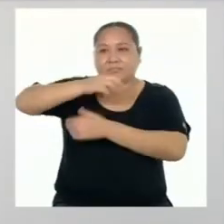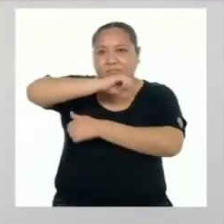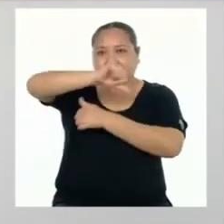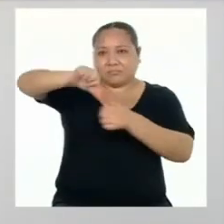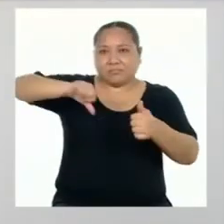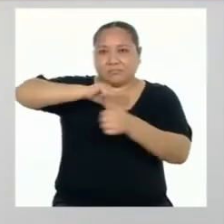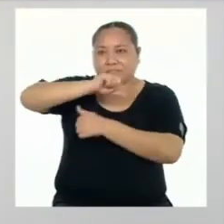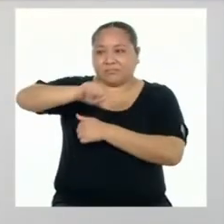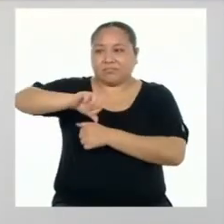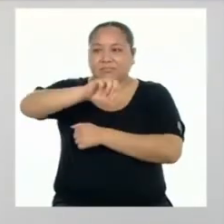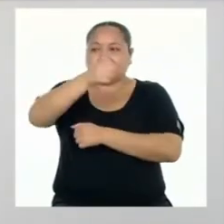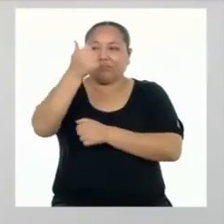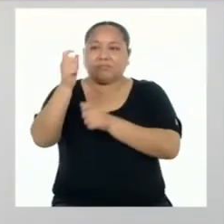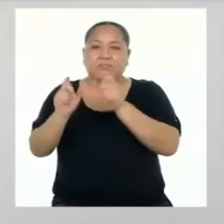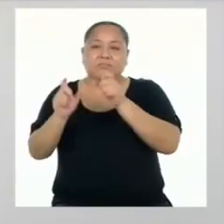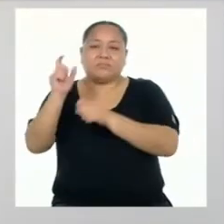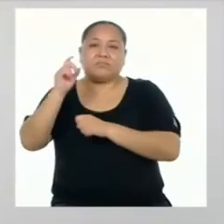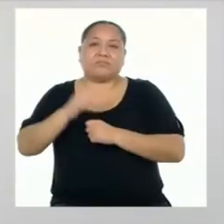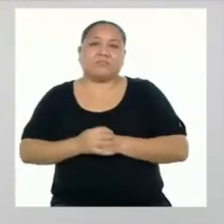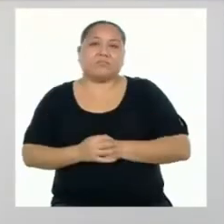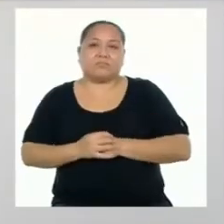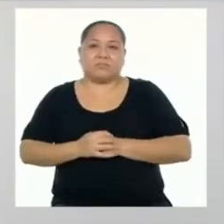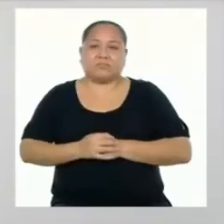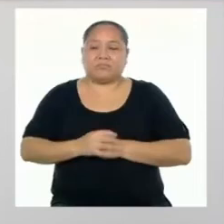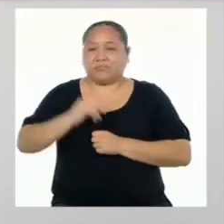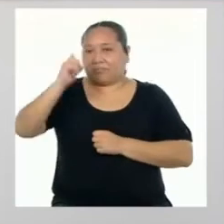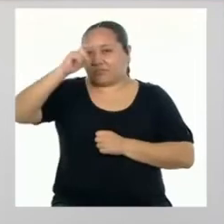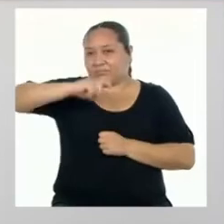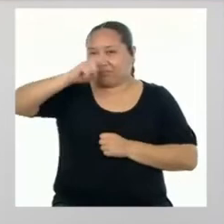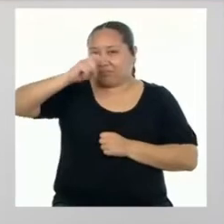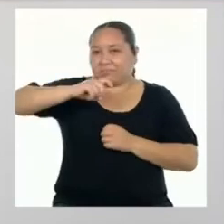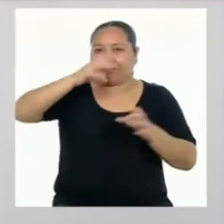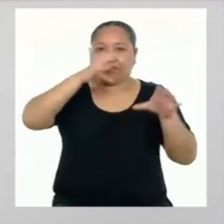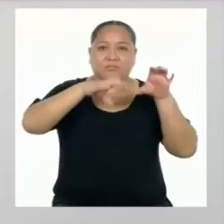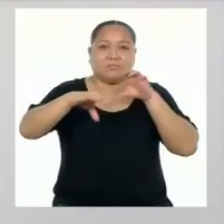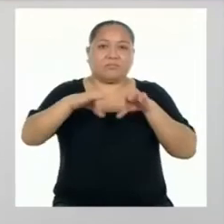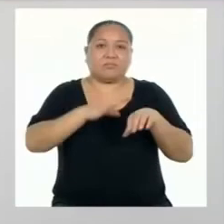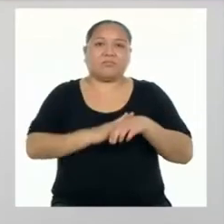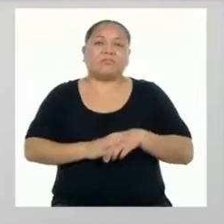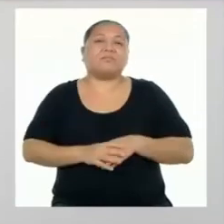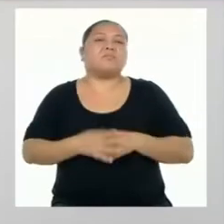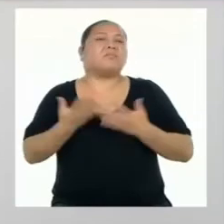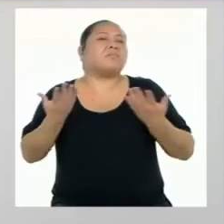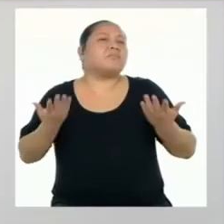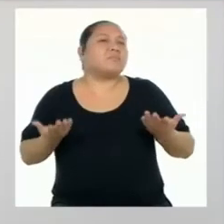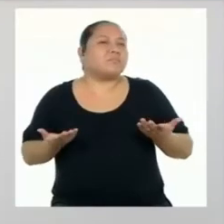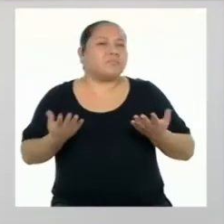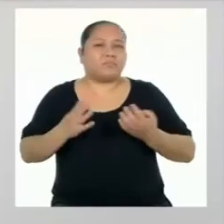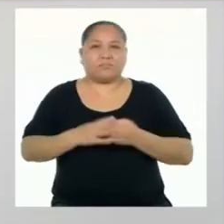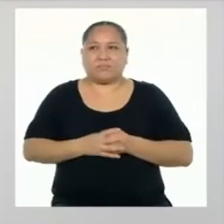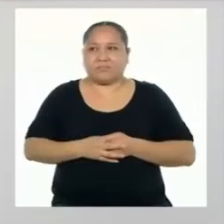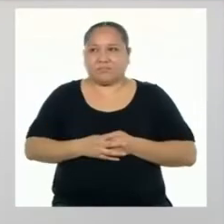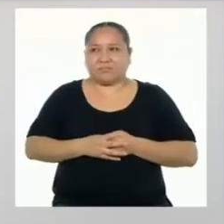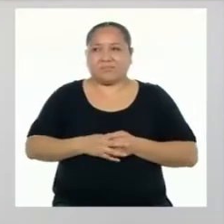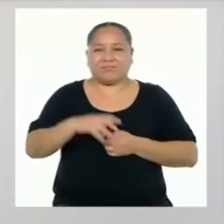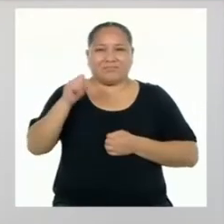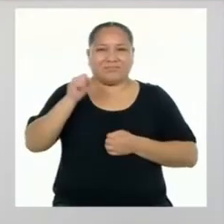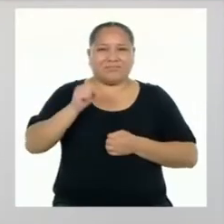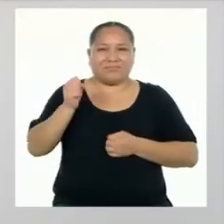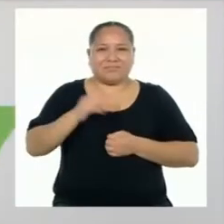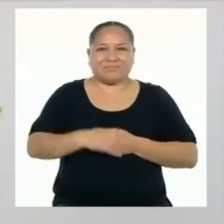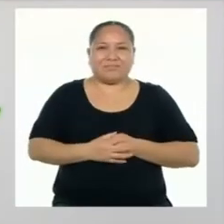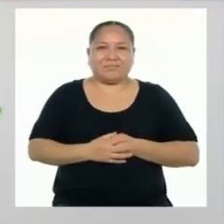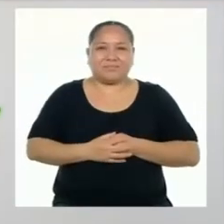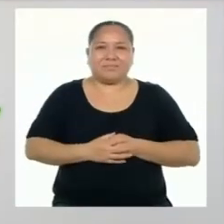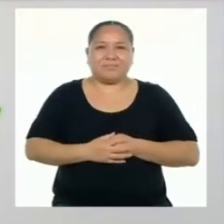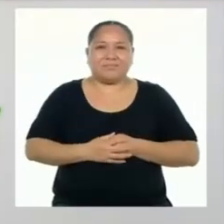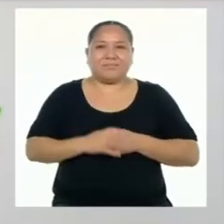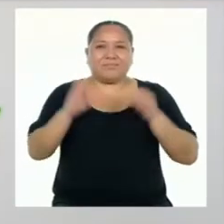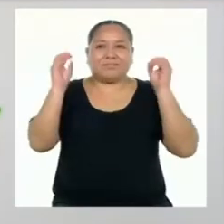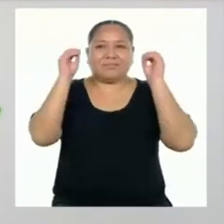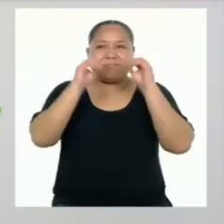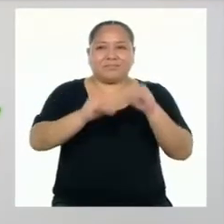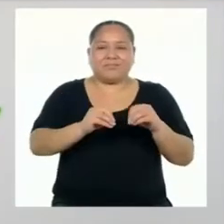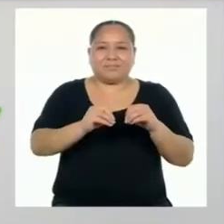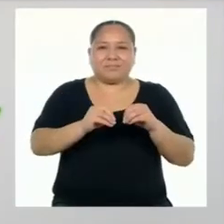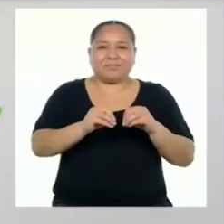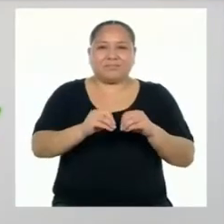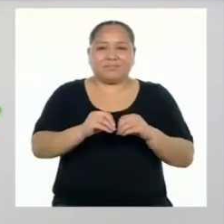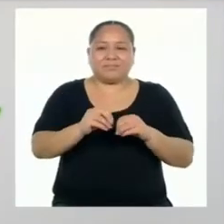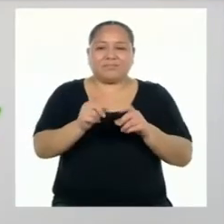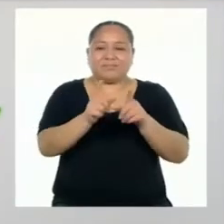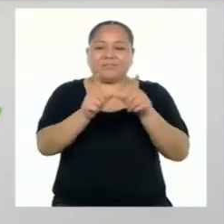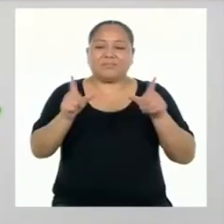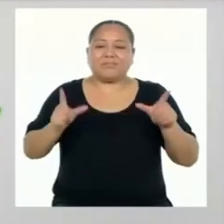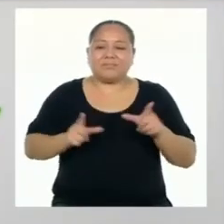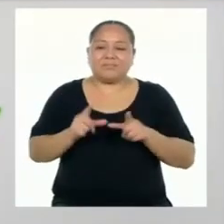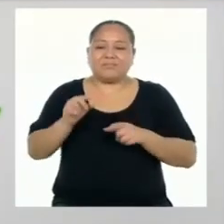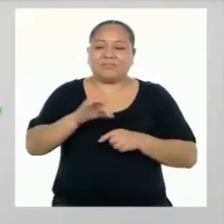las demás personas. Y lo que tenemos que hacer para eso es justamente ponernos en el lugar